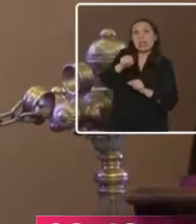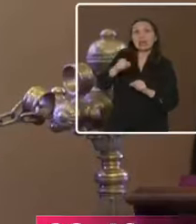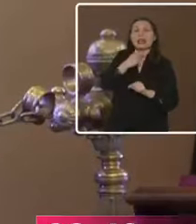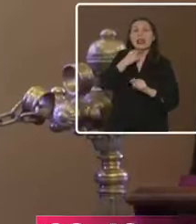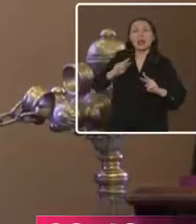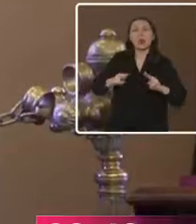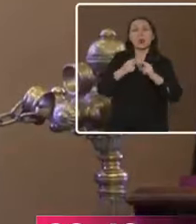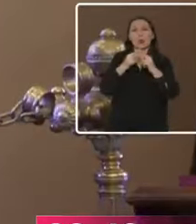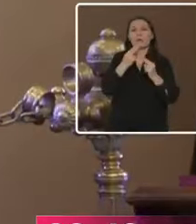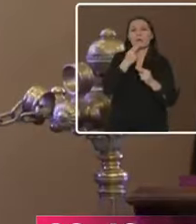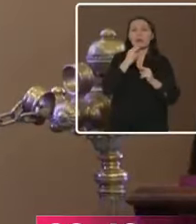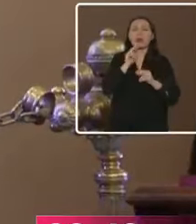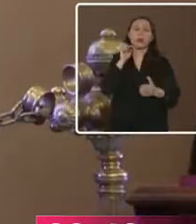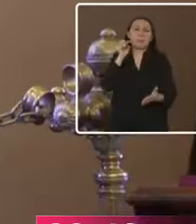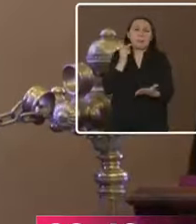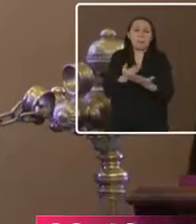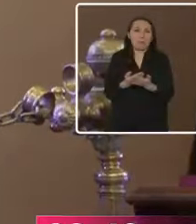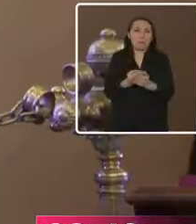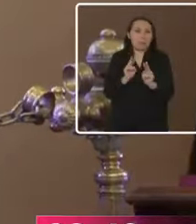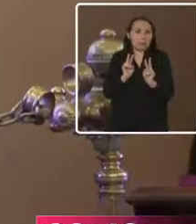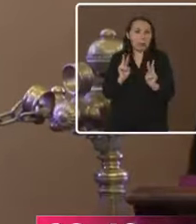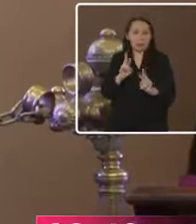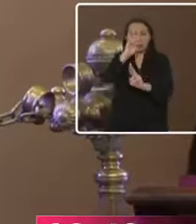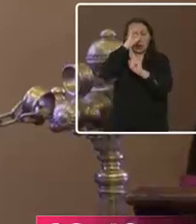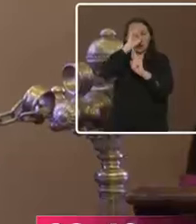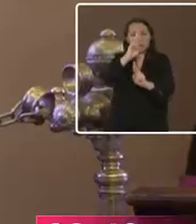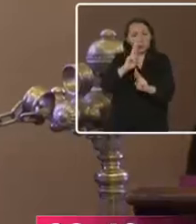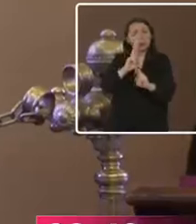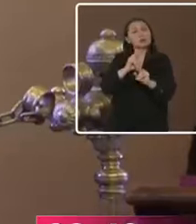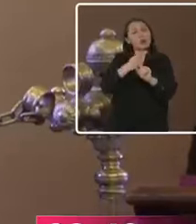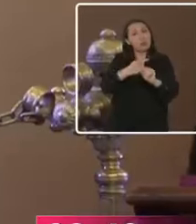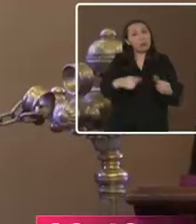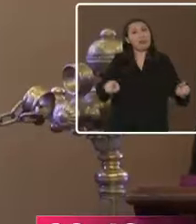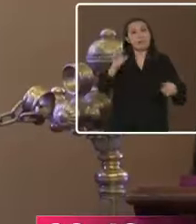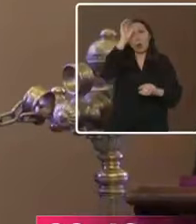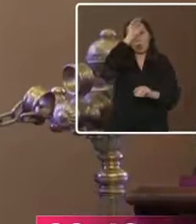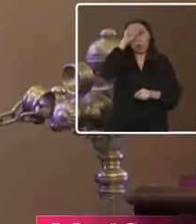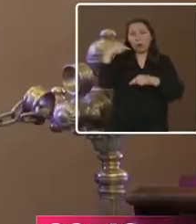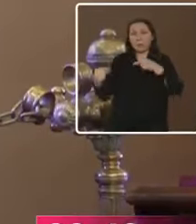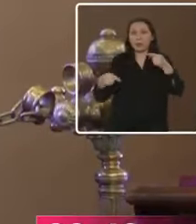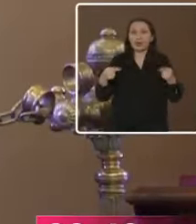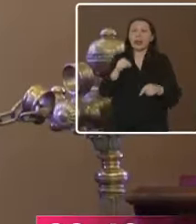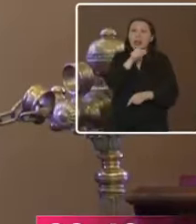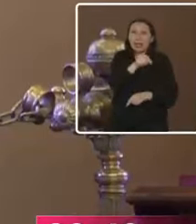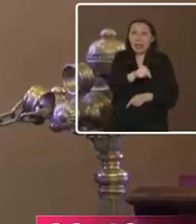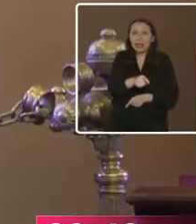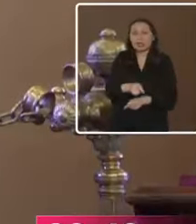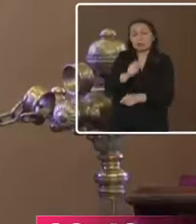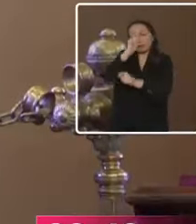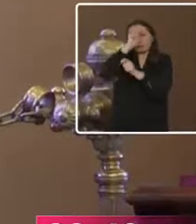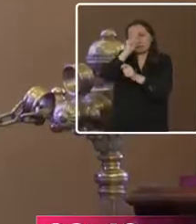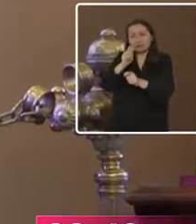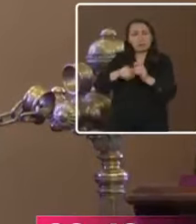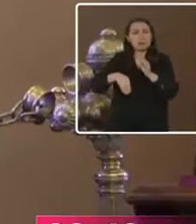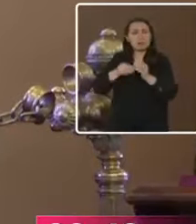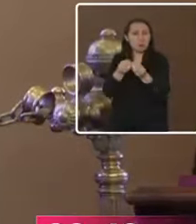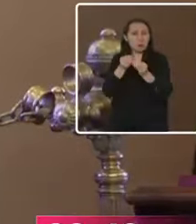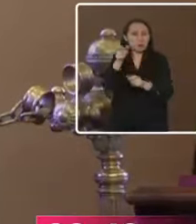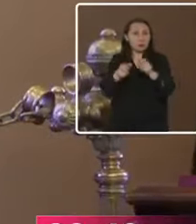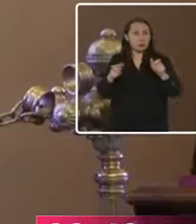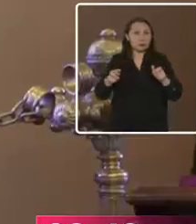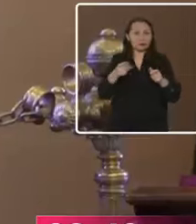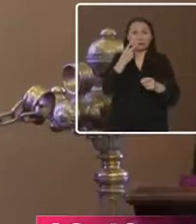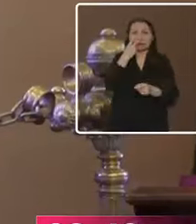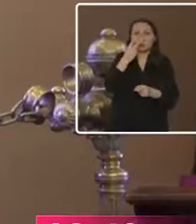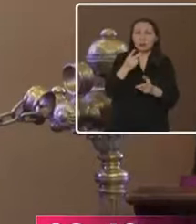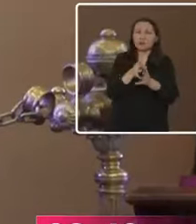sus vidas en paz y respetando nuestras legítimas diferencias. Y ese reconocimiento masivo se ha